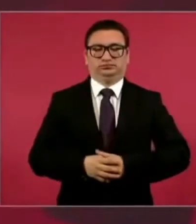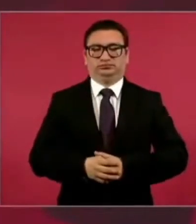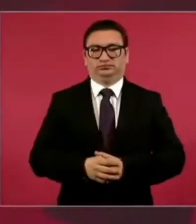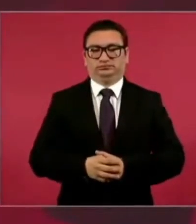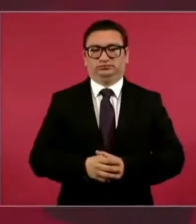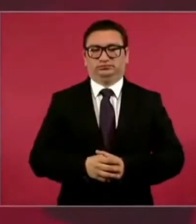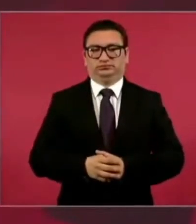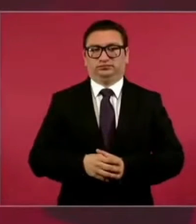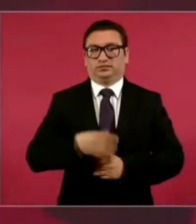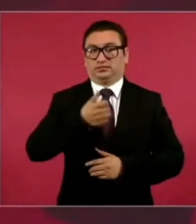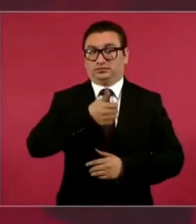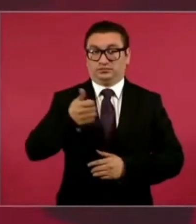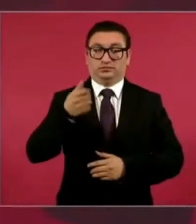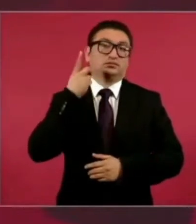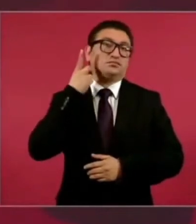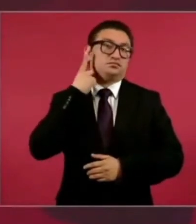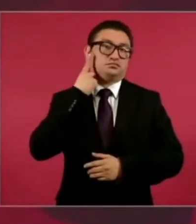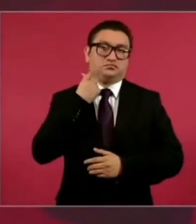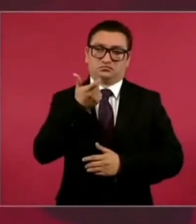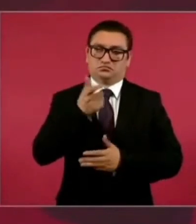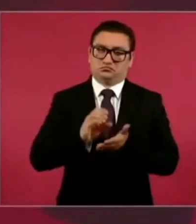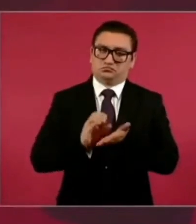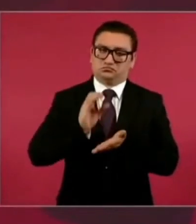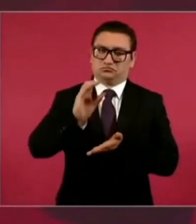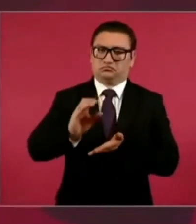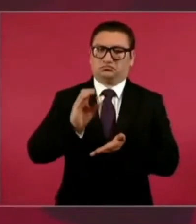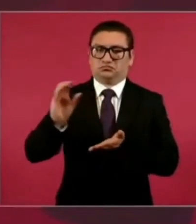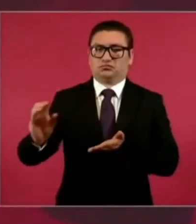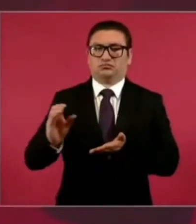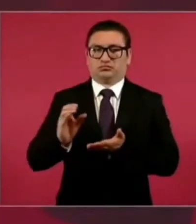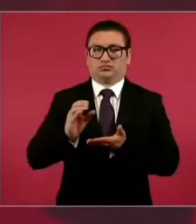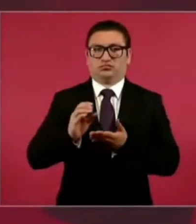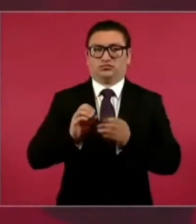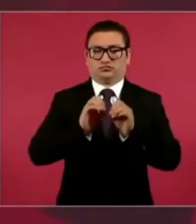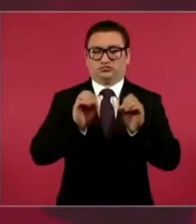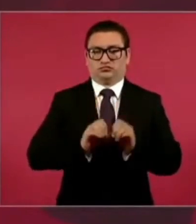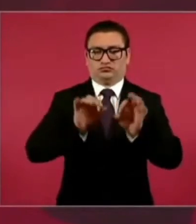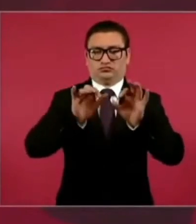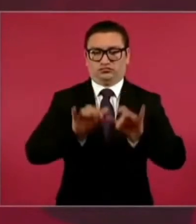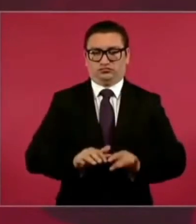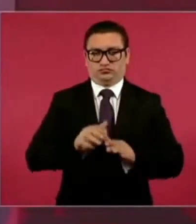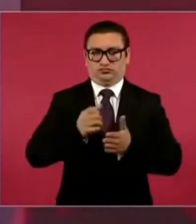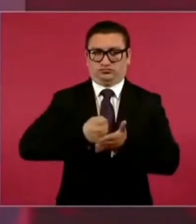Cada diputado recibía un oficio de autorización